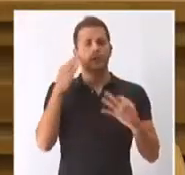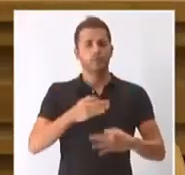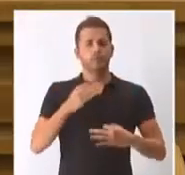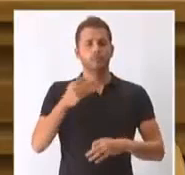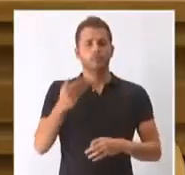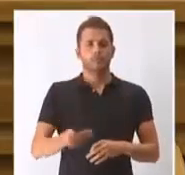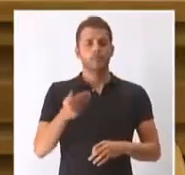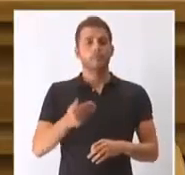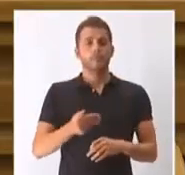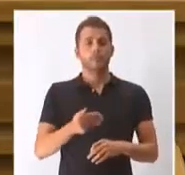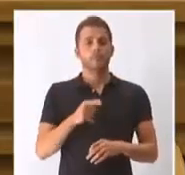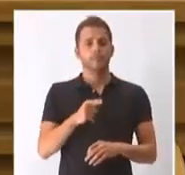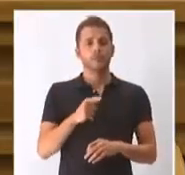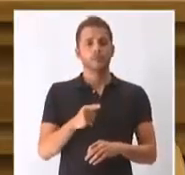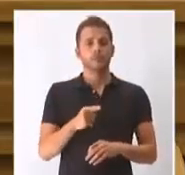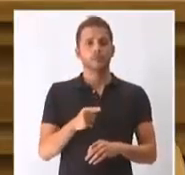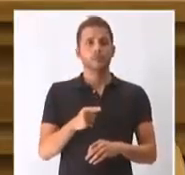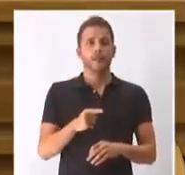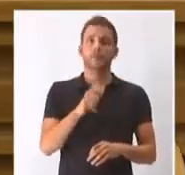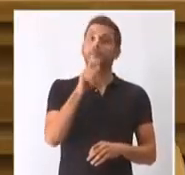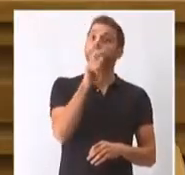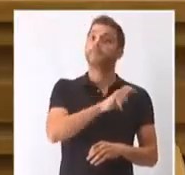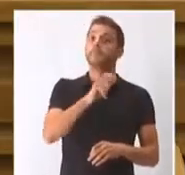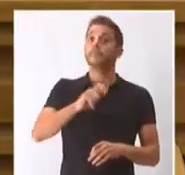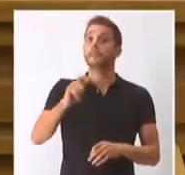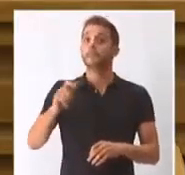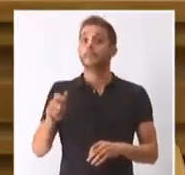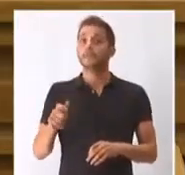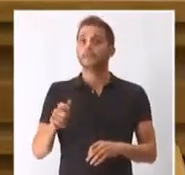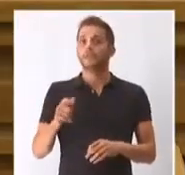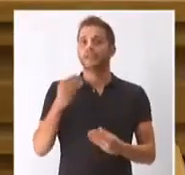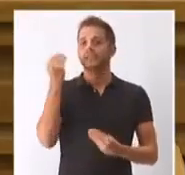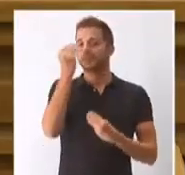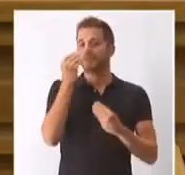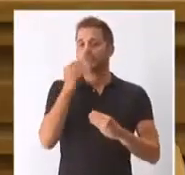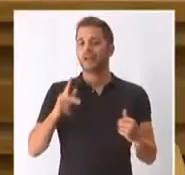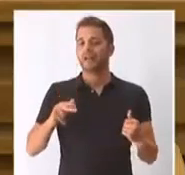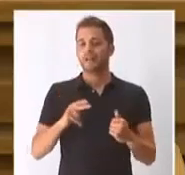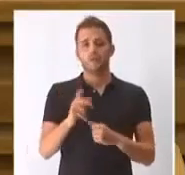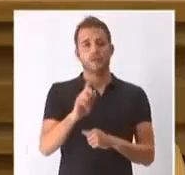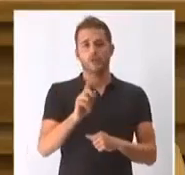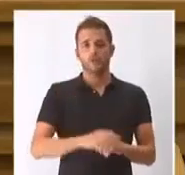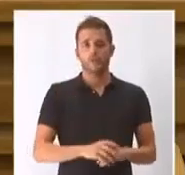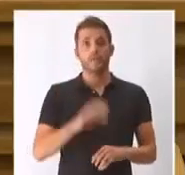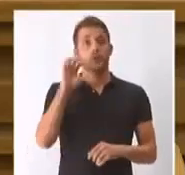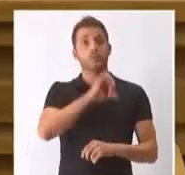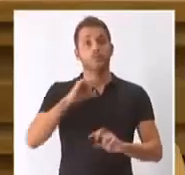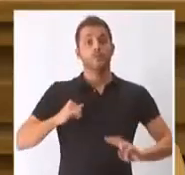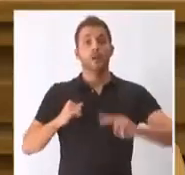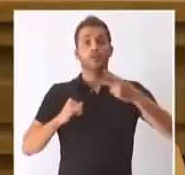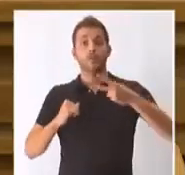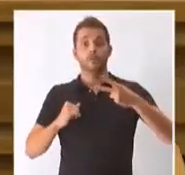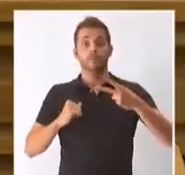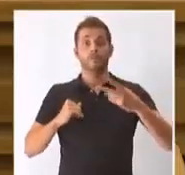dar vida para tiempo pero que nadie se me ocurra se le ocurre recortarlo la segunda comunidad en renta agraria